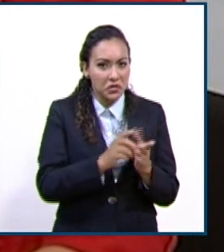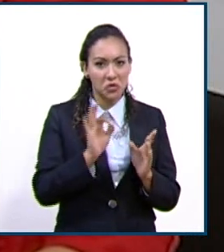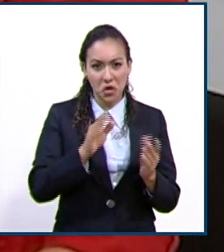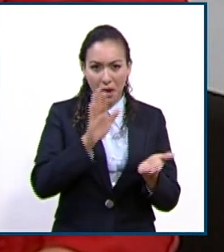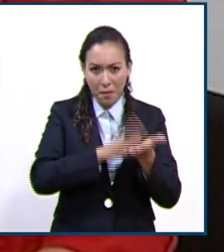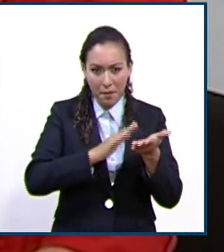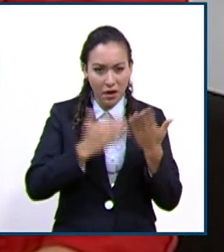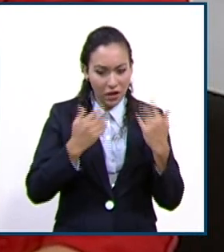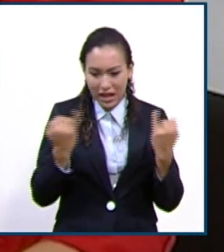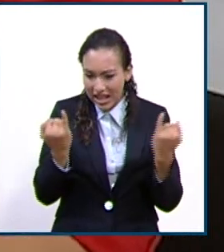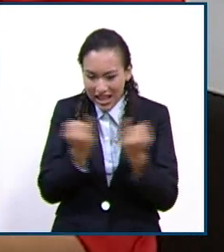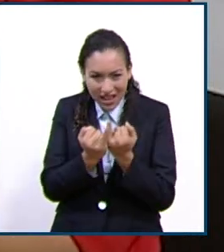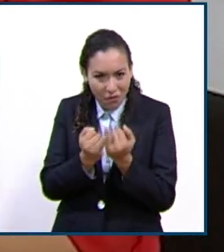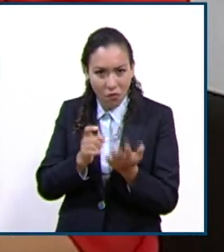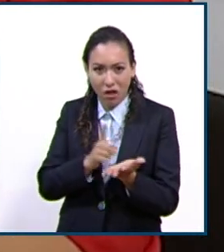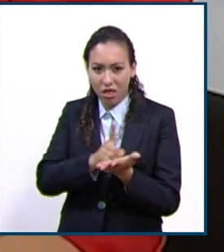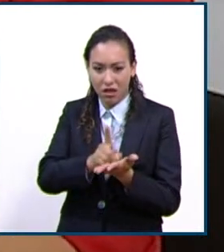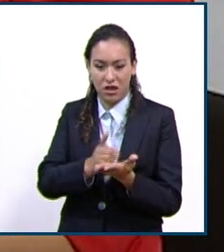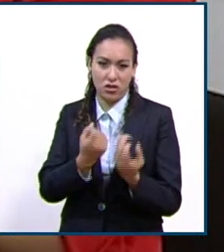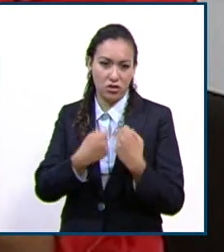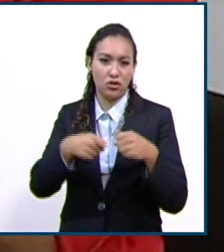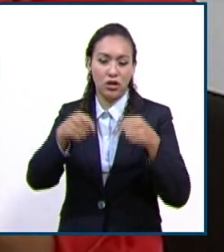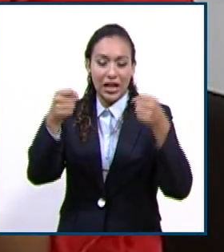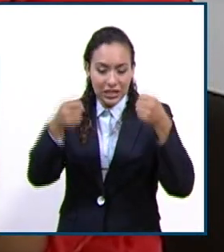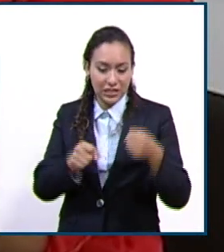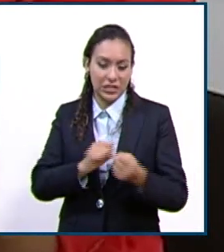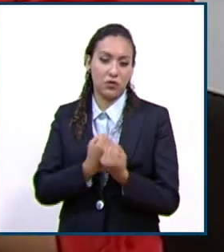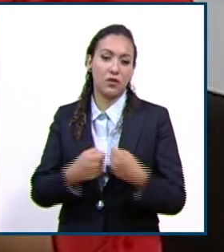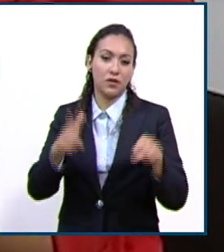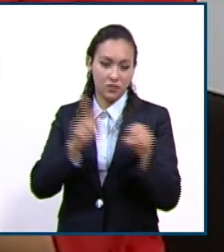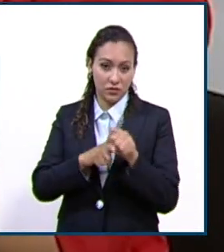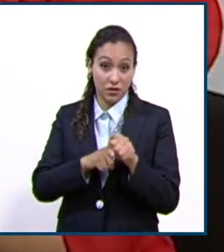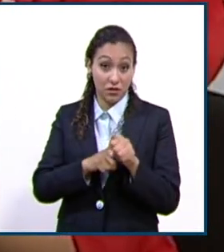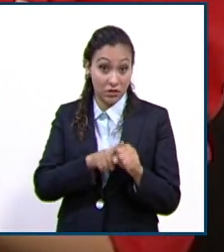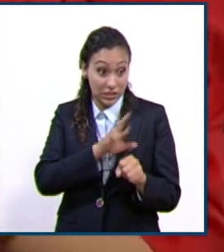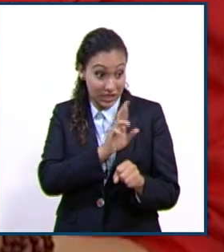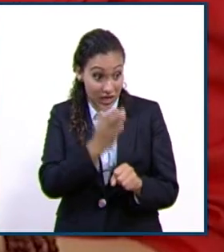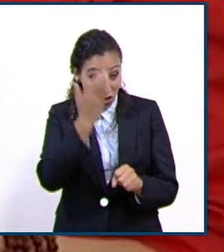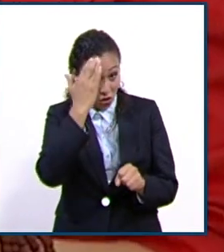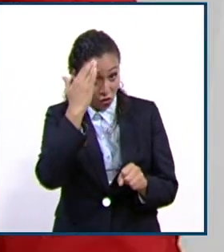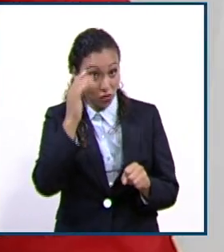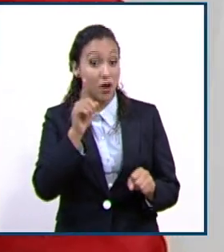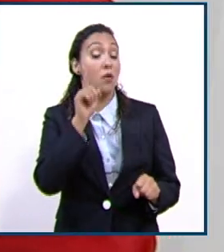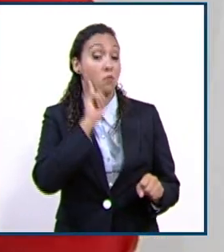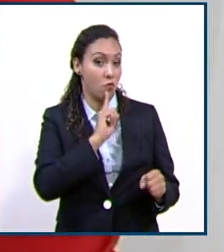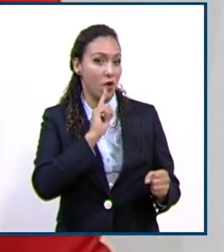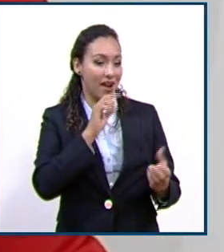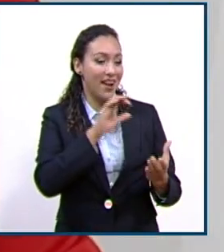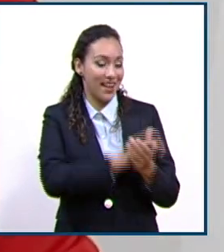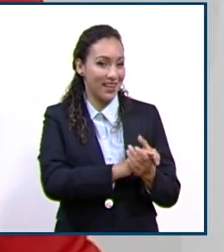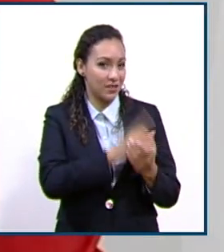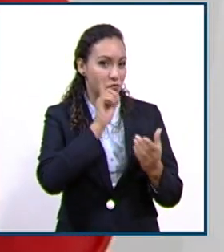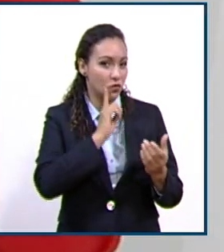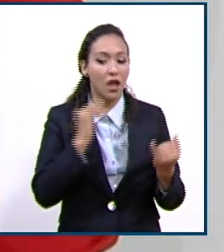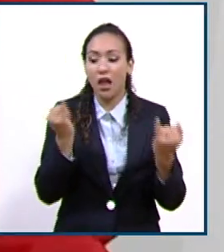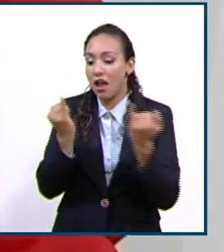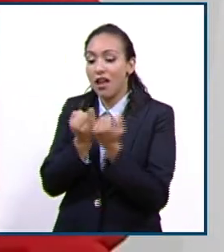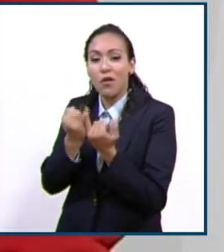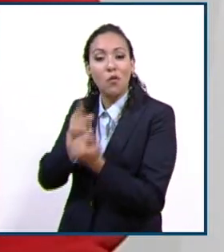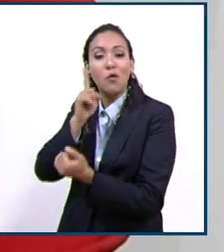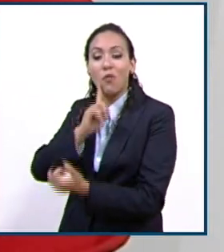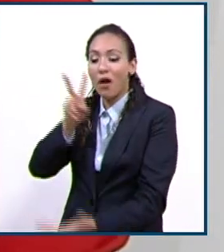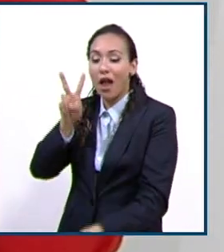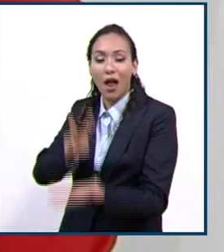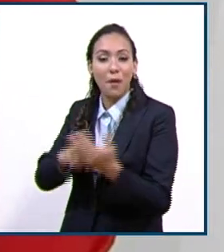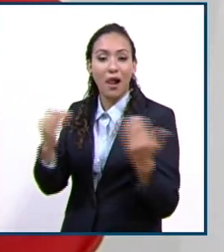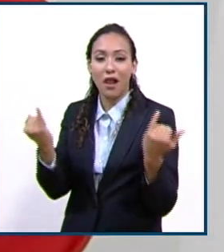seguridad social, ¿no? Si se reconoce para la esposa, también se tendría que reconocer para la concubina. Entonces es